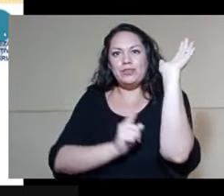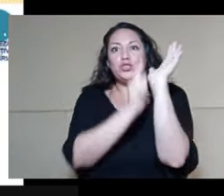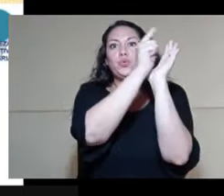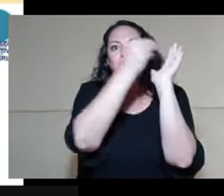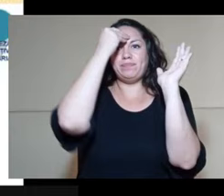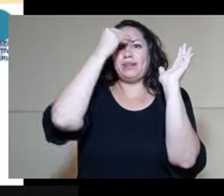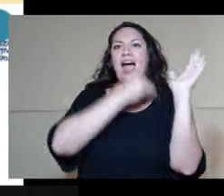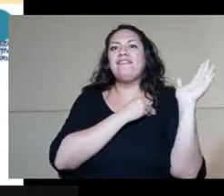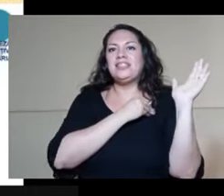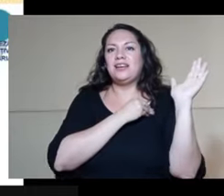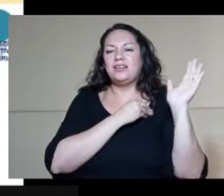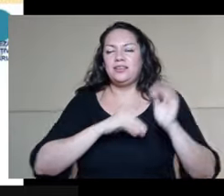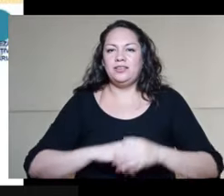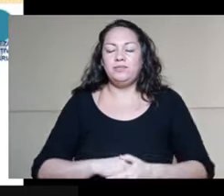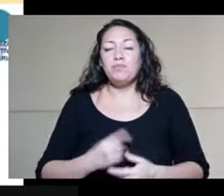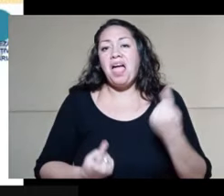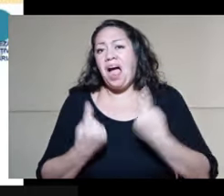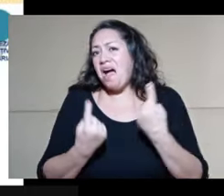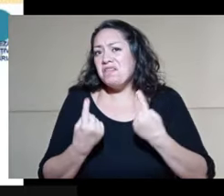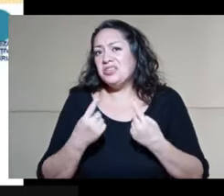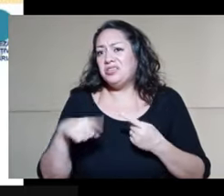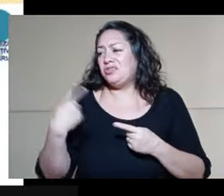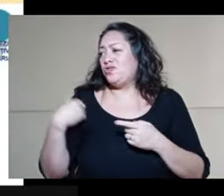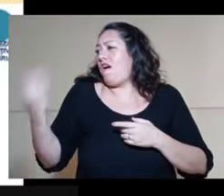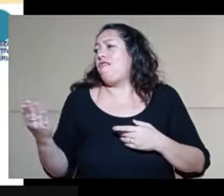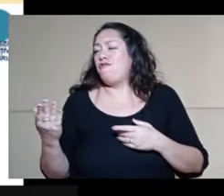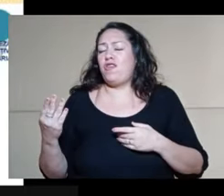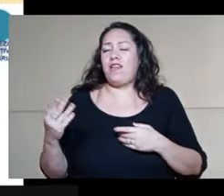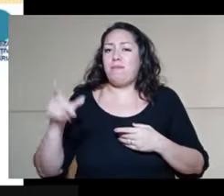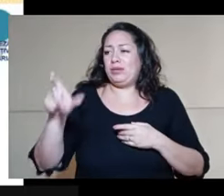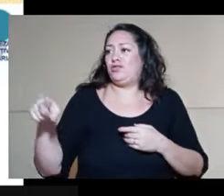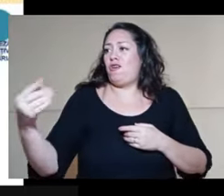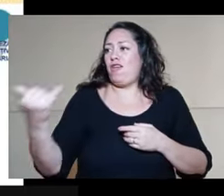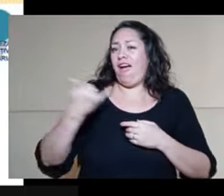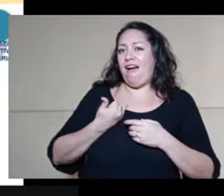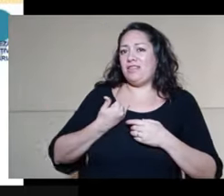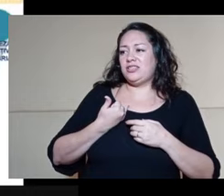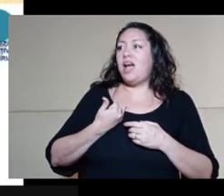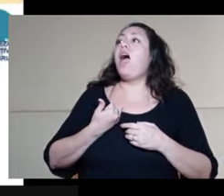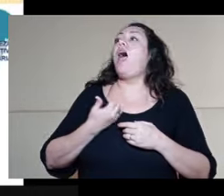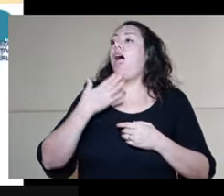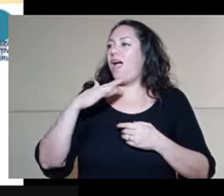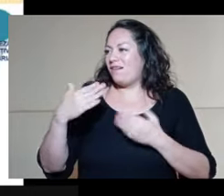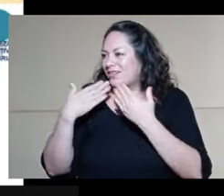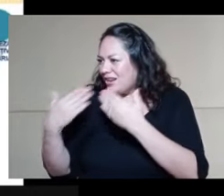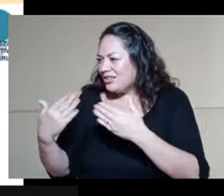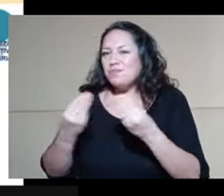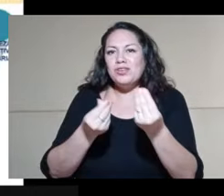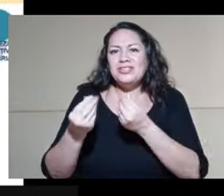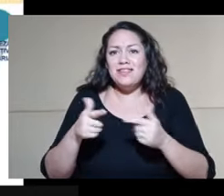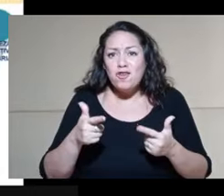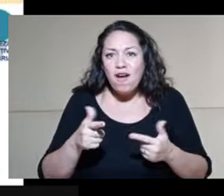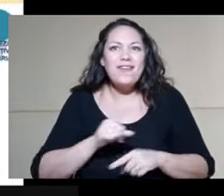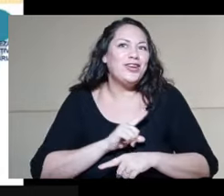pasar. Y nosotros nos enteramos. Pero a veces, nosotros no nos enteramos de muchas cosas que nos están pasando y nos los tienen que decir otros. ¿Qué